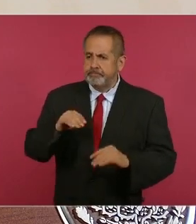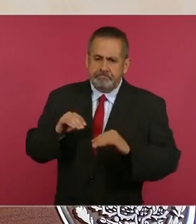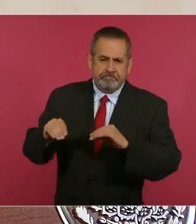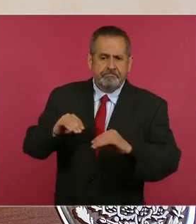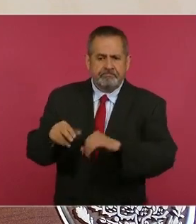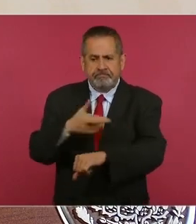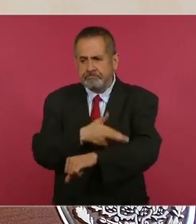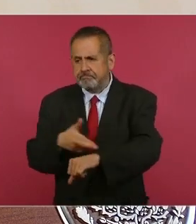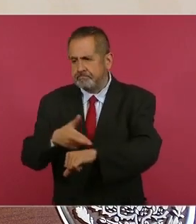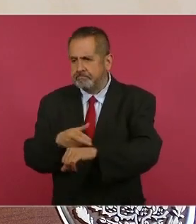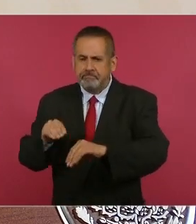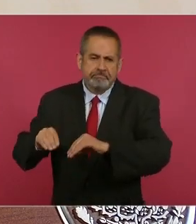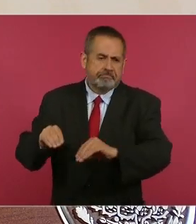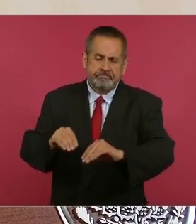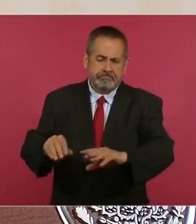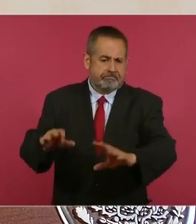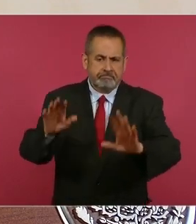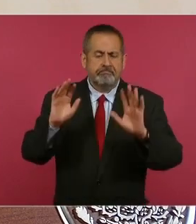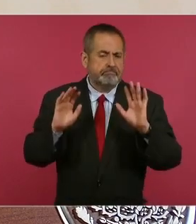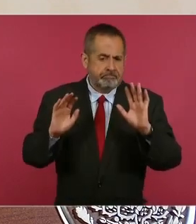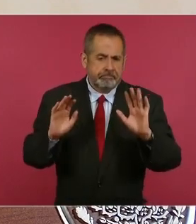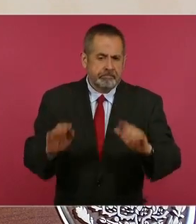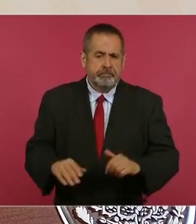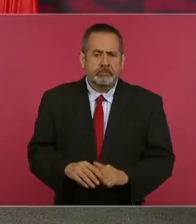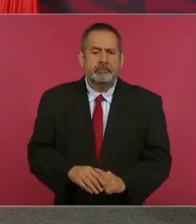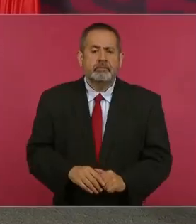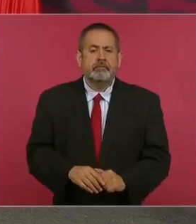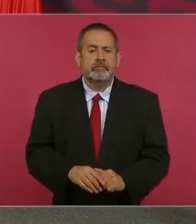movilizando. En el caso